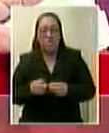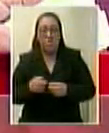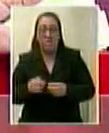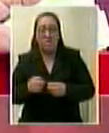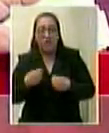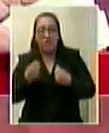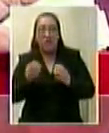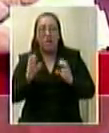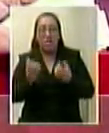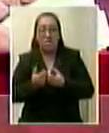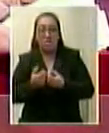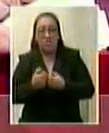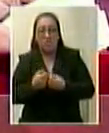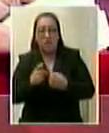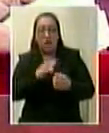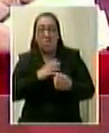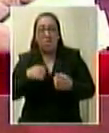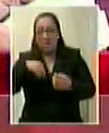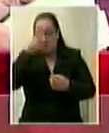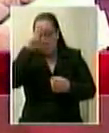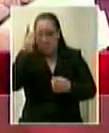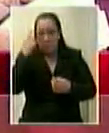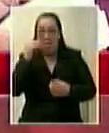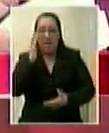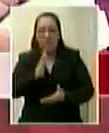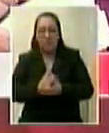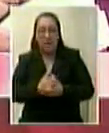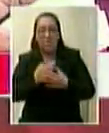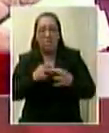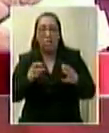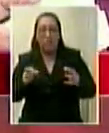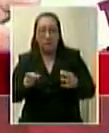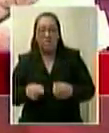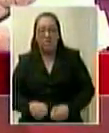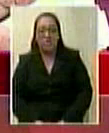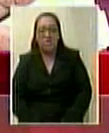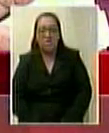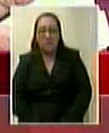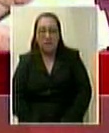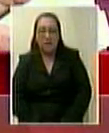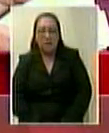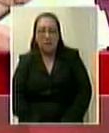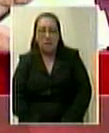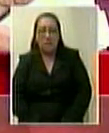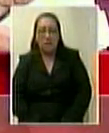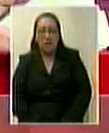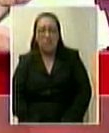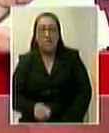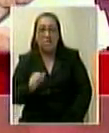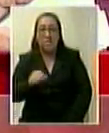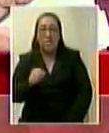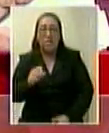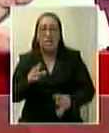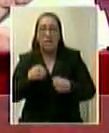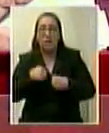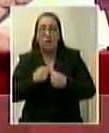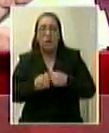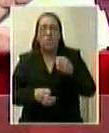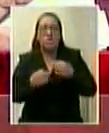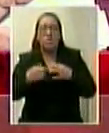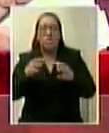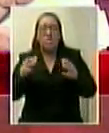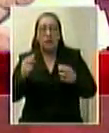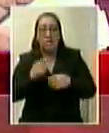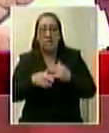y faculta al Congreso de la República para sancionar políticamente. Es así que reconoce la existencia de un juicio